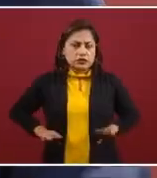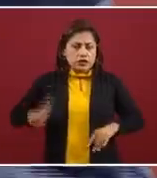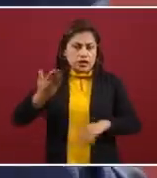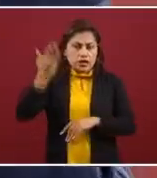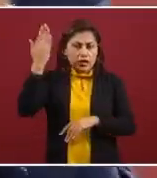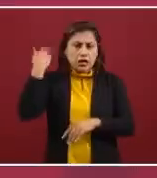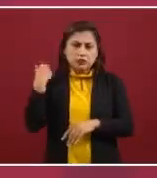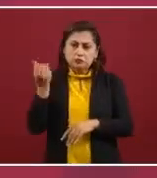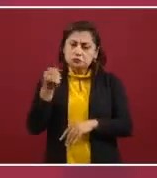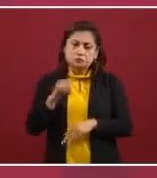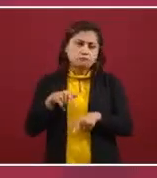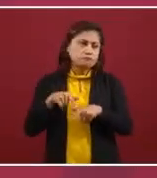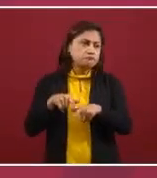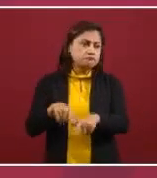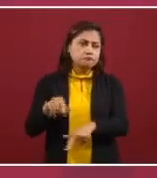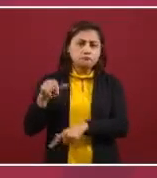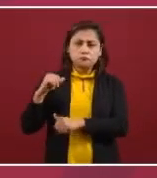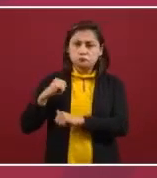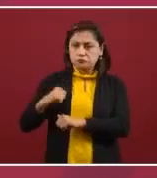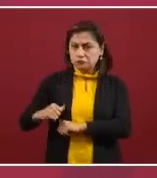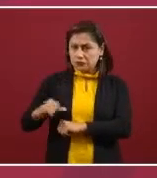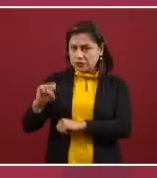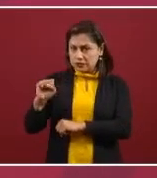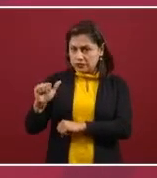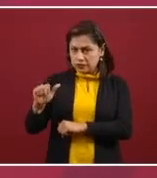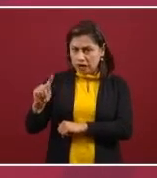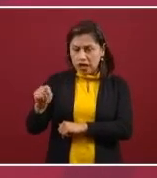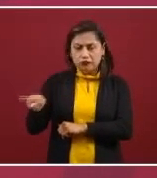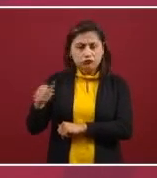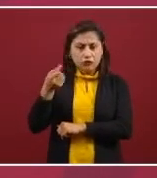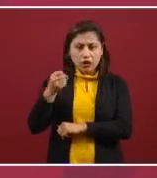era lo que hacía Hacienda o el SAT,